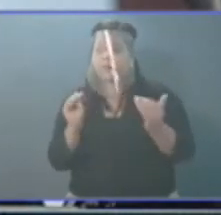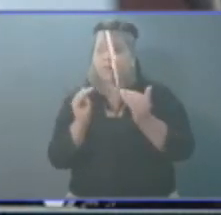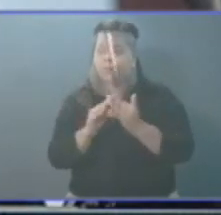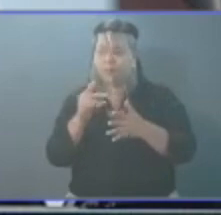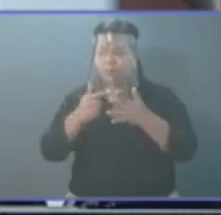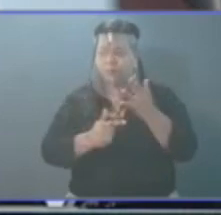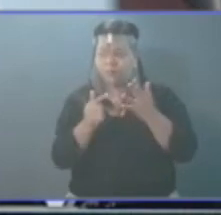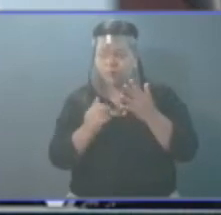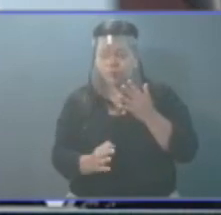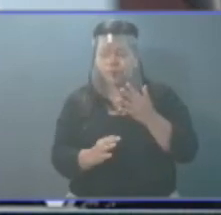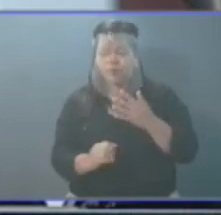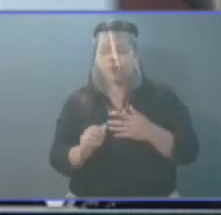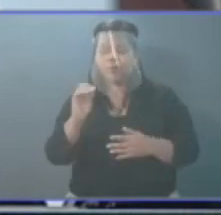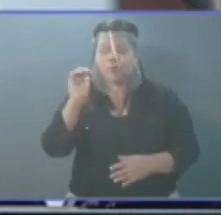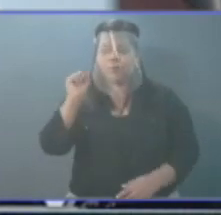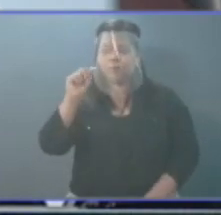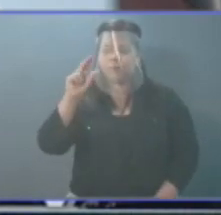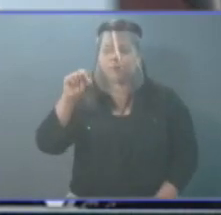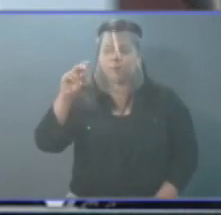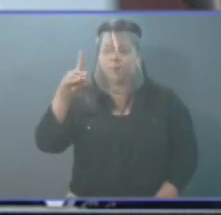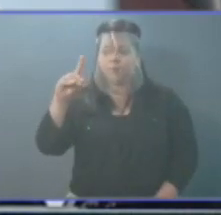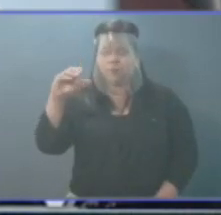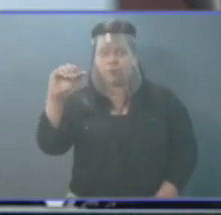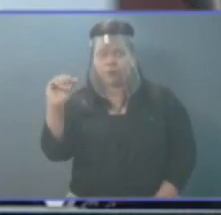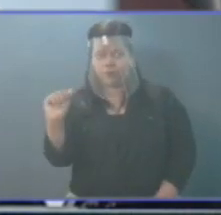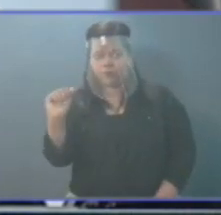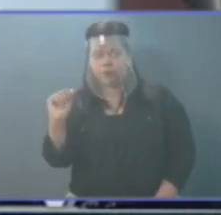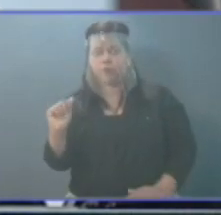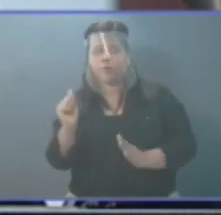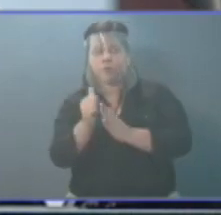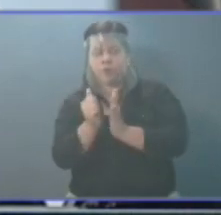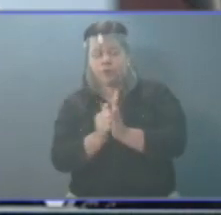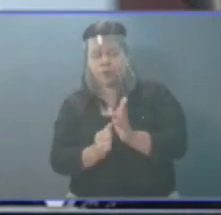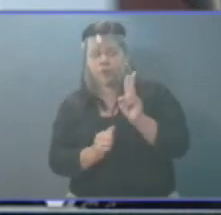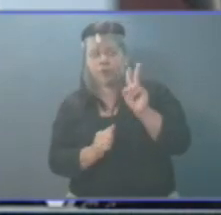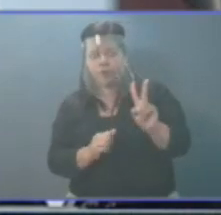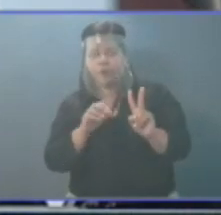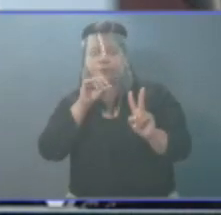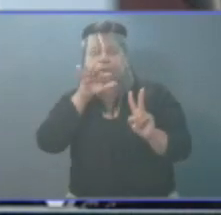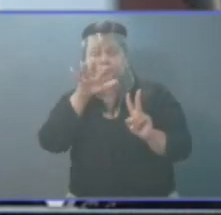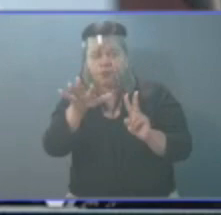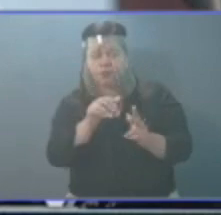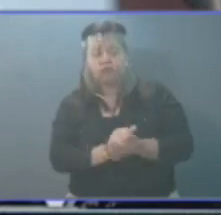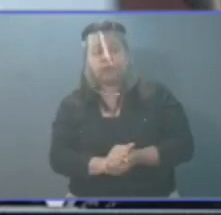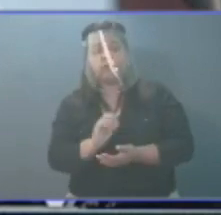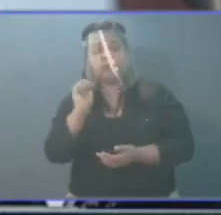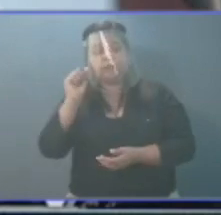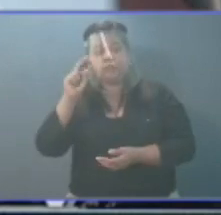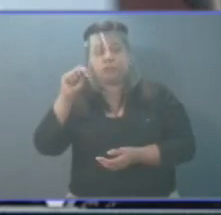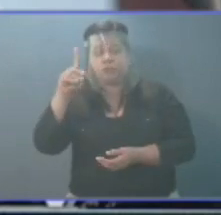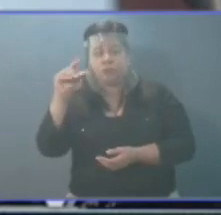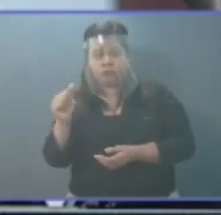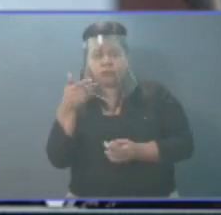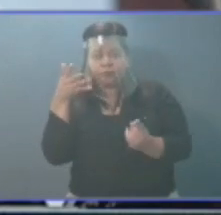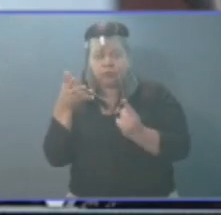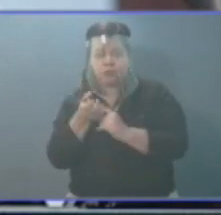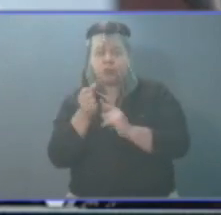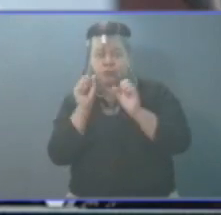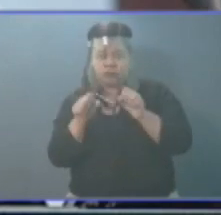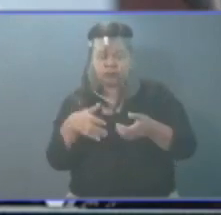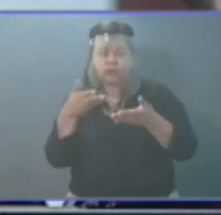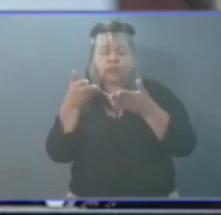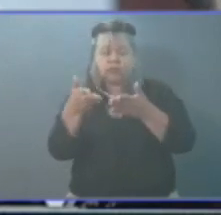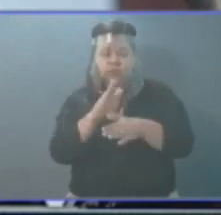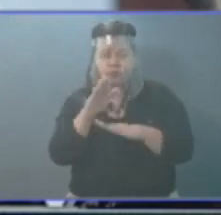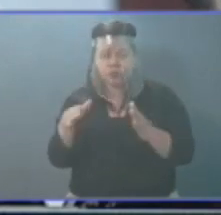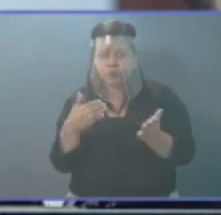de la Administración Nacional de Acueductos y Alcantarillado, en su artículo 2, establece que ANDA tendrá por objeto proveer y ayudar a proveer